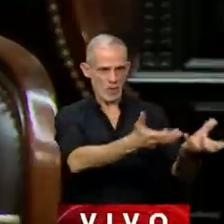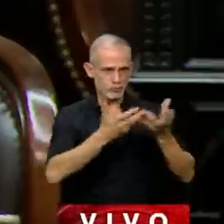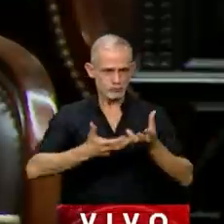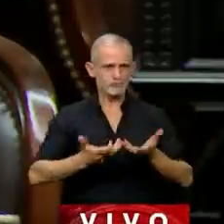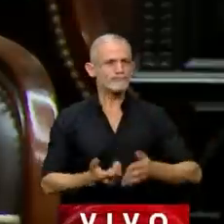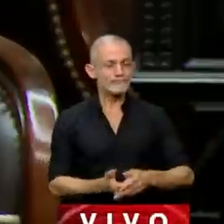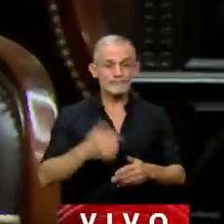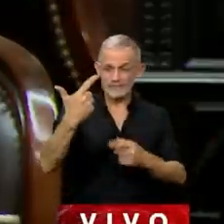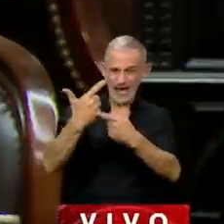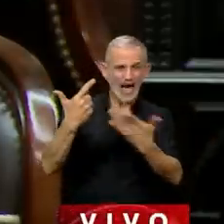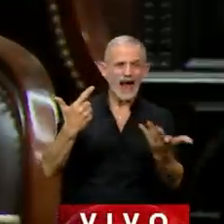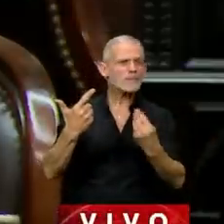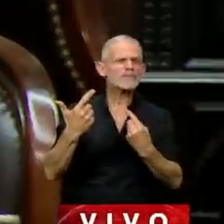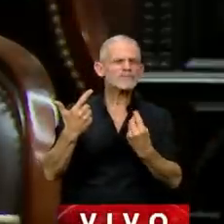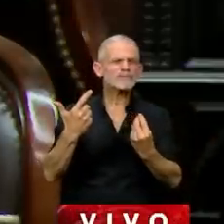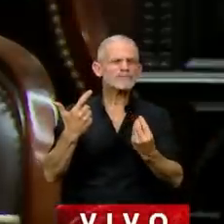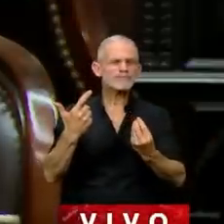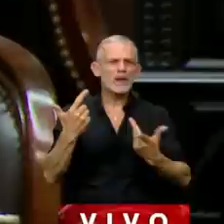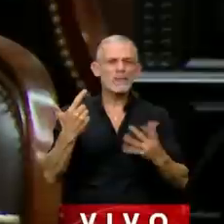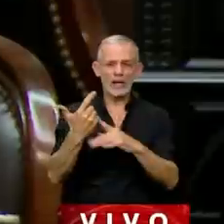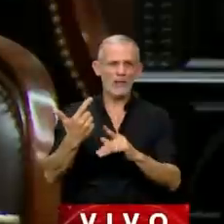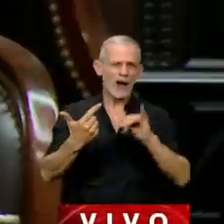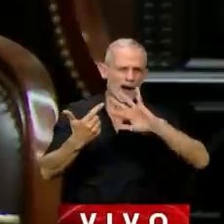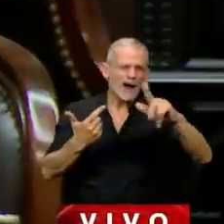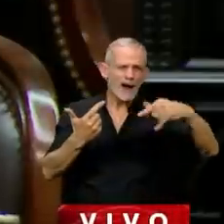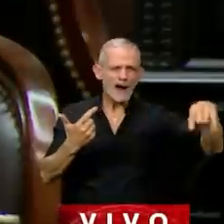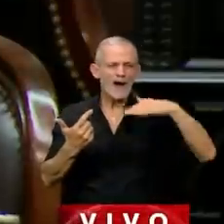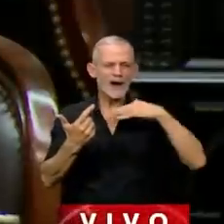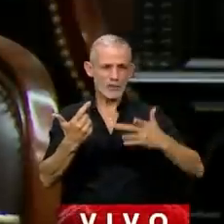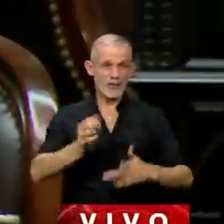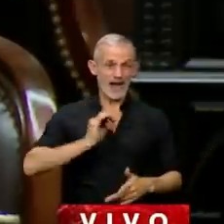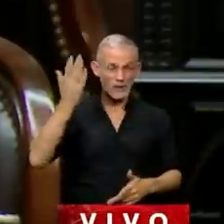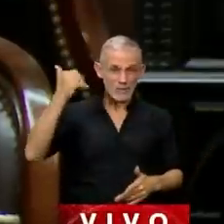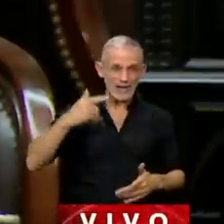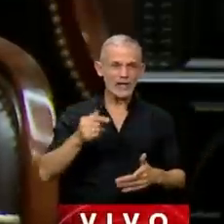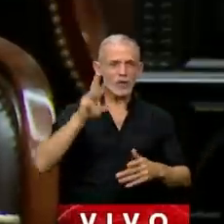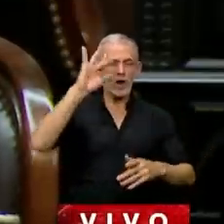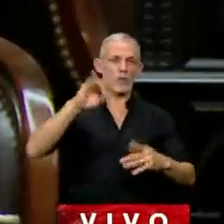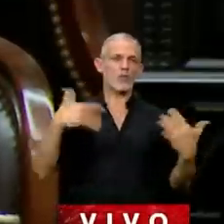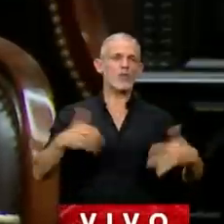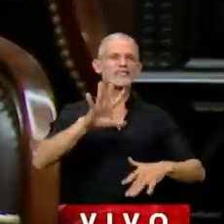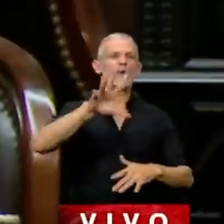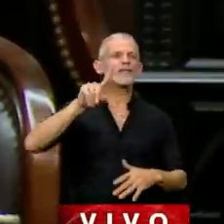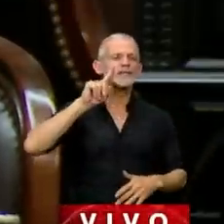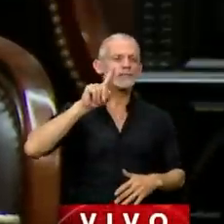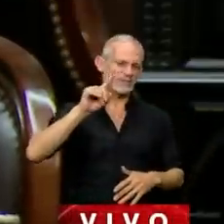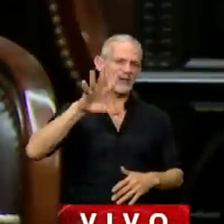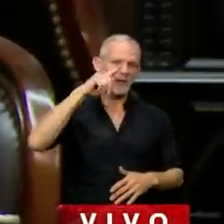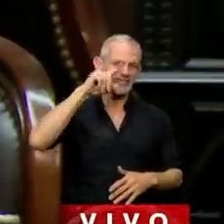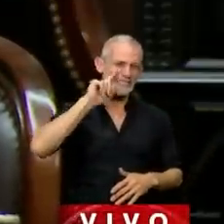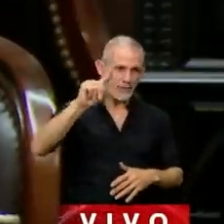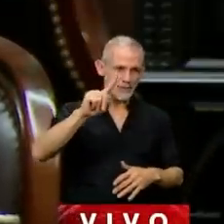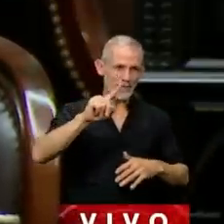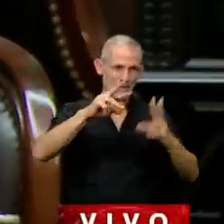veces estas armas de fuego se utilizan para cometer robos. El año pasado superamos la cifra de 57.000